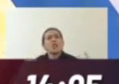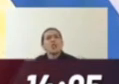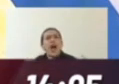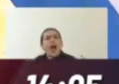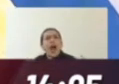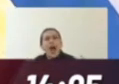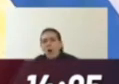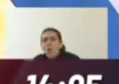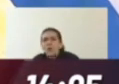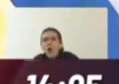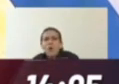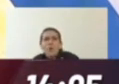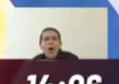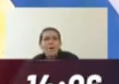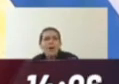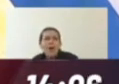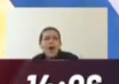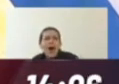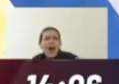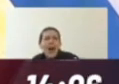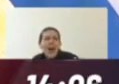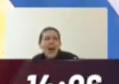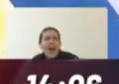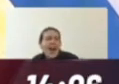nadie. Pero ¿saben qué pasa?